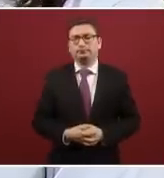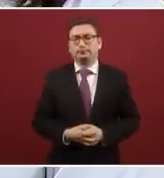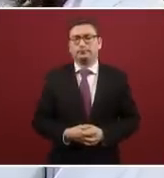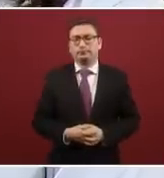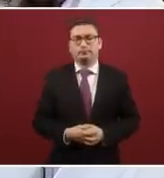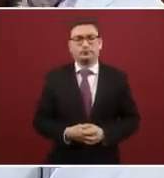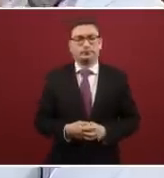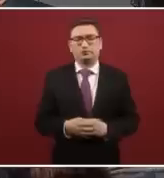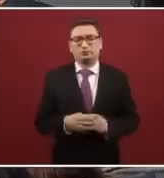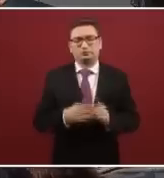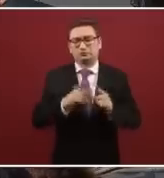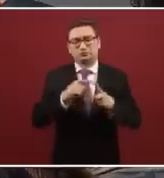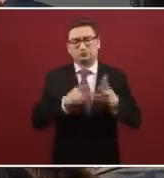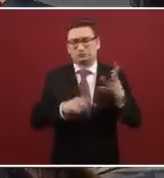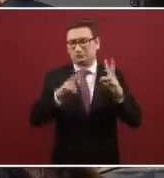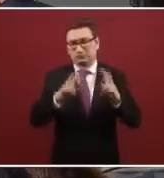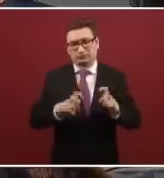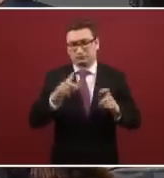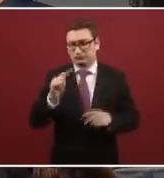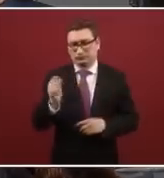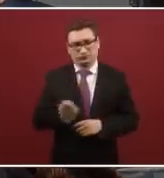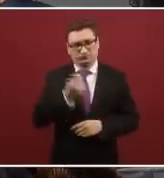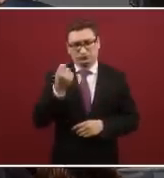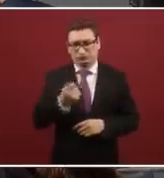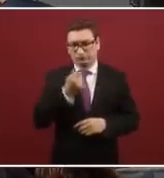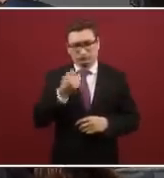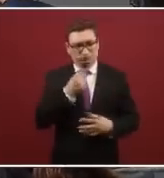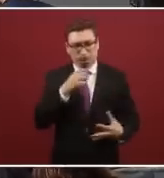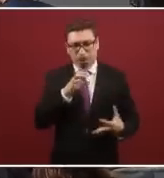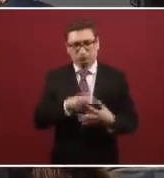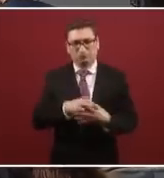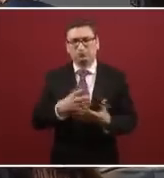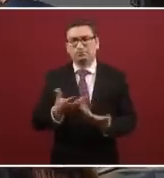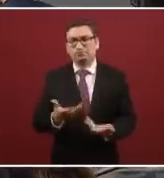todo lo que tiene que ver con la tecnología, con